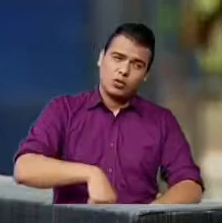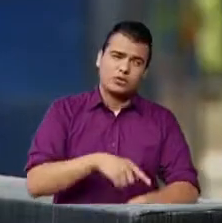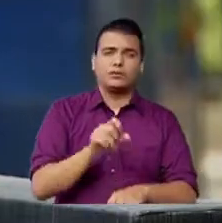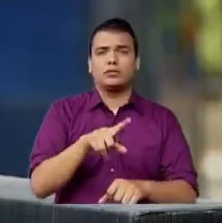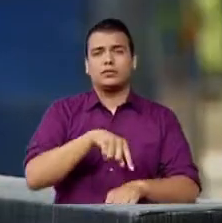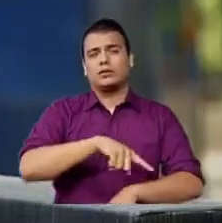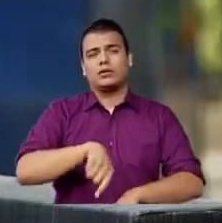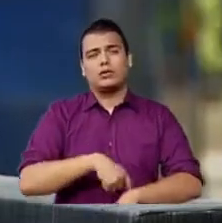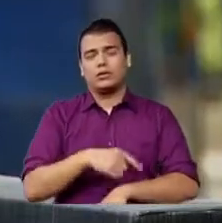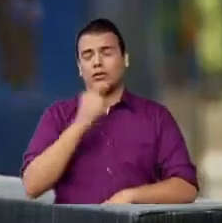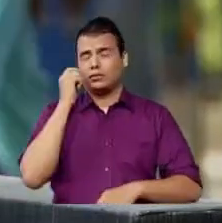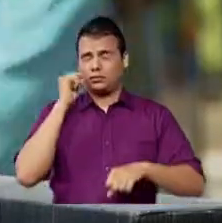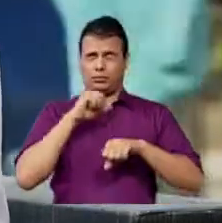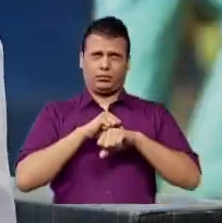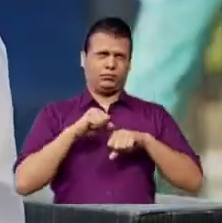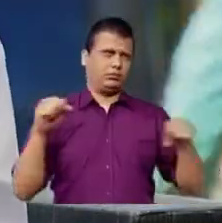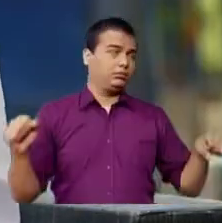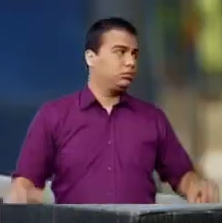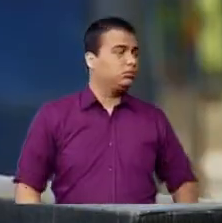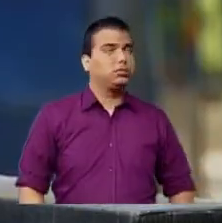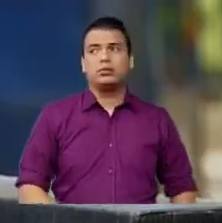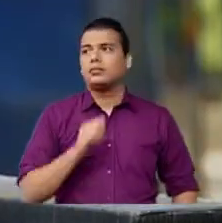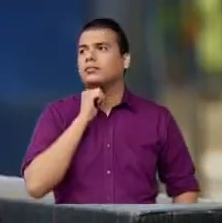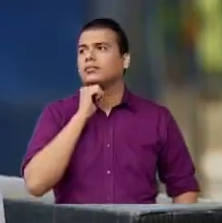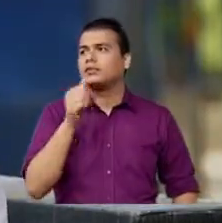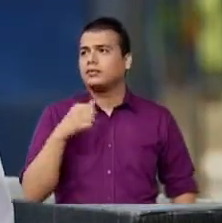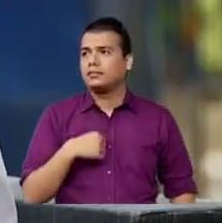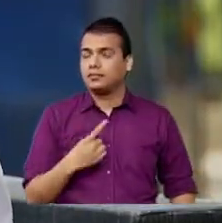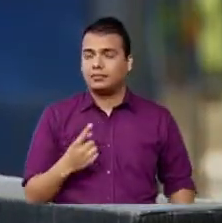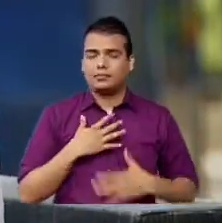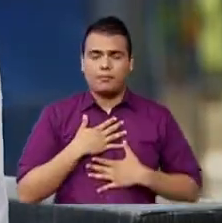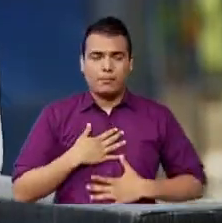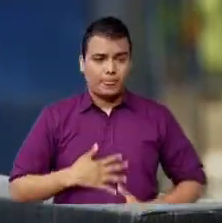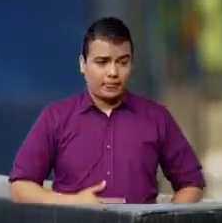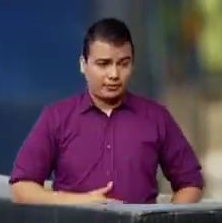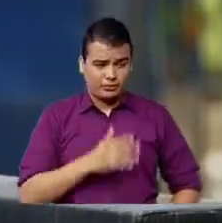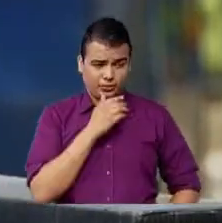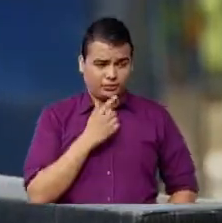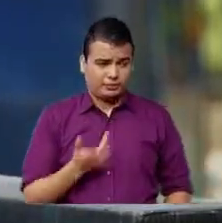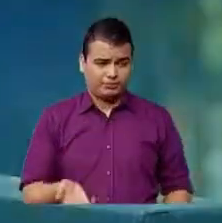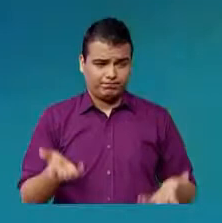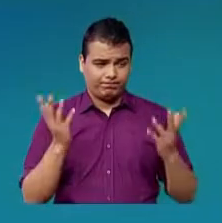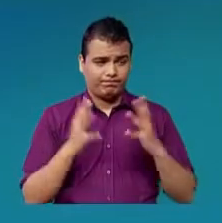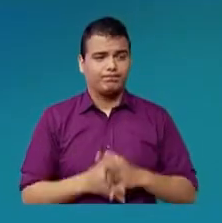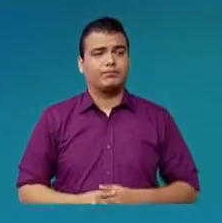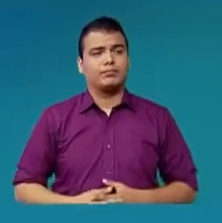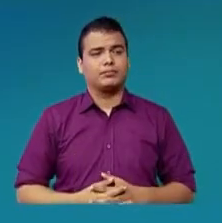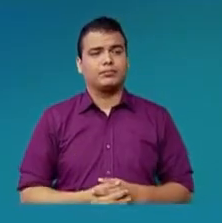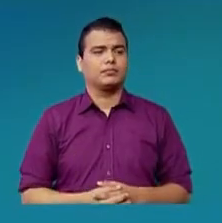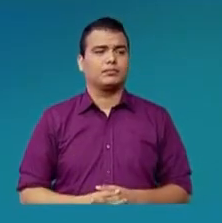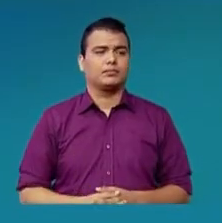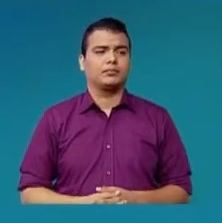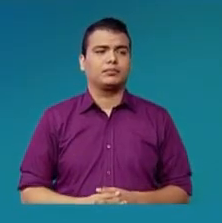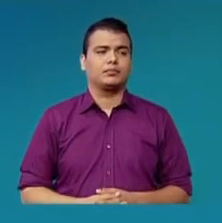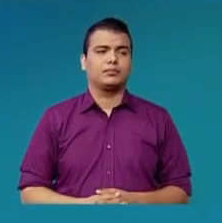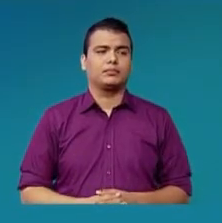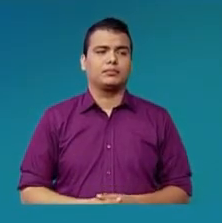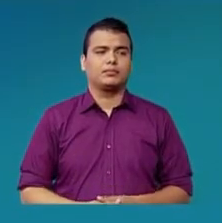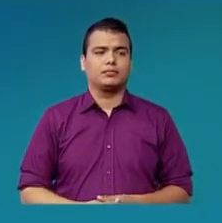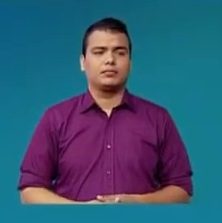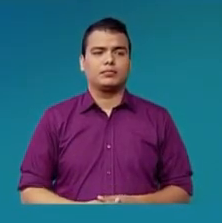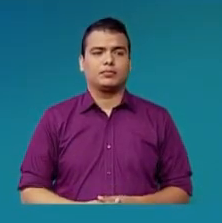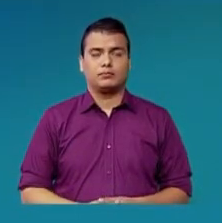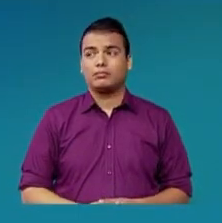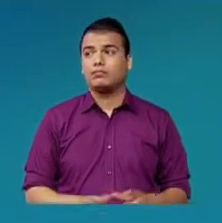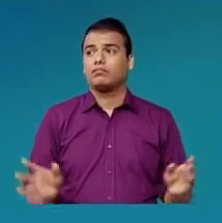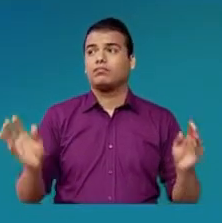como si no hubiera descansado ni siquiera una hora. Exacto, sí, puede dormir 12 horas. Un sueño no reparador. Exacto, es un sueño no reparador. Y eso obviamente nos lleva de pronto a que